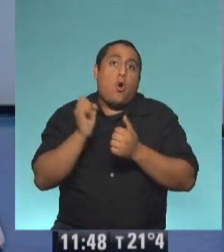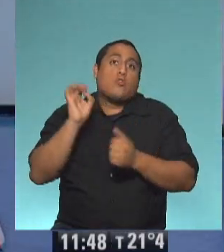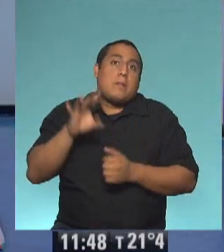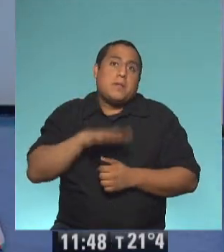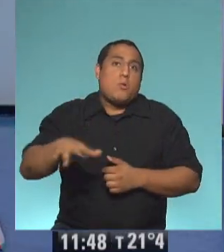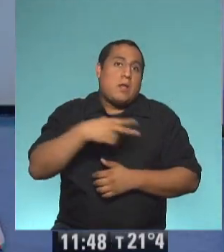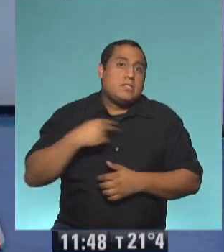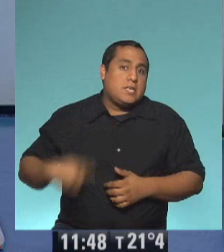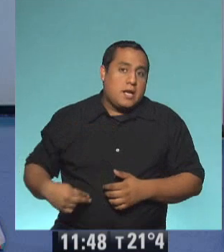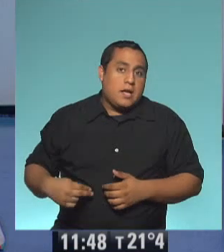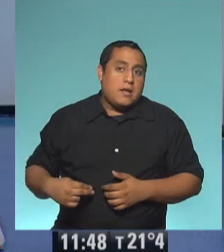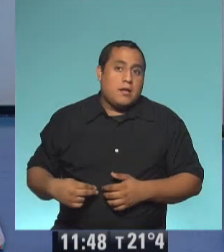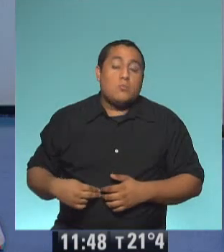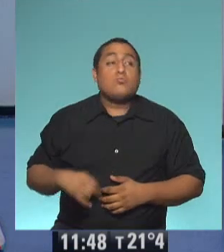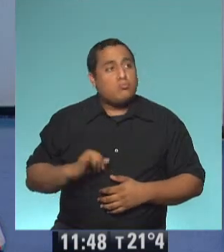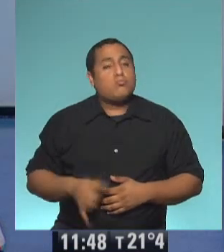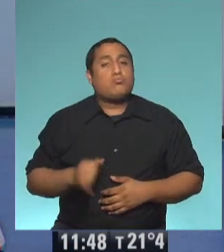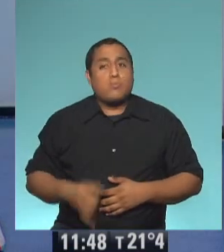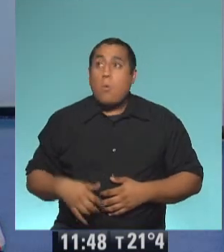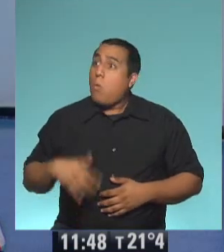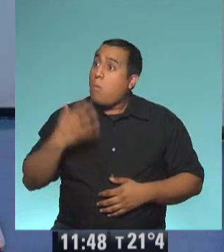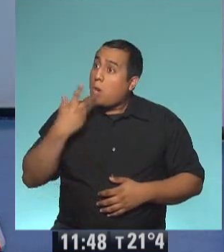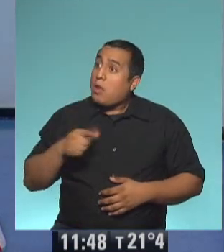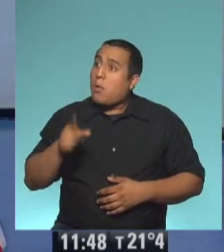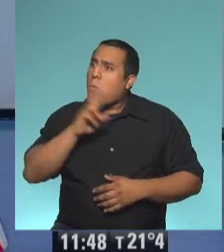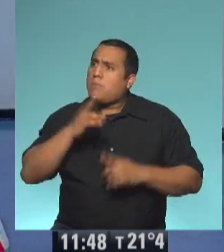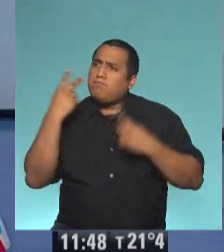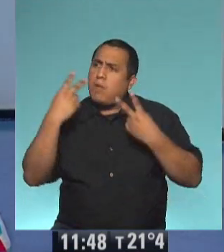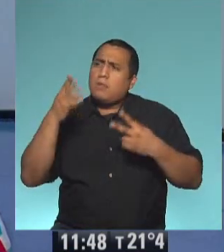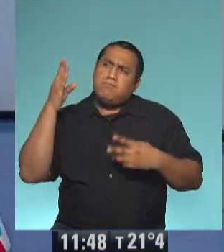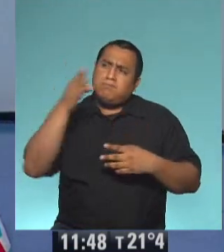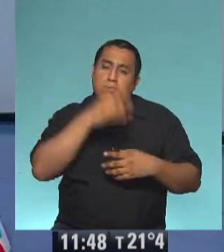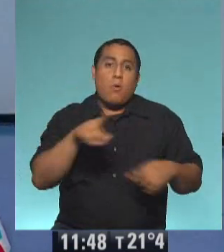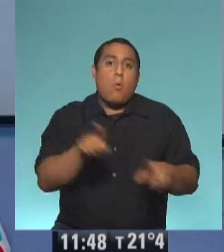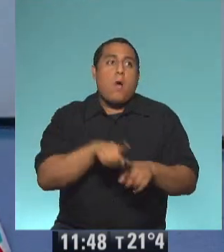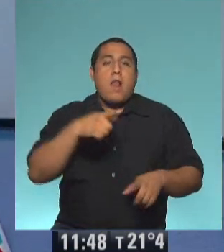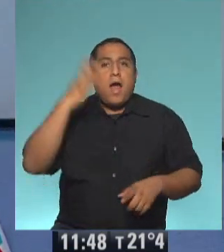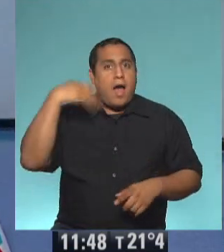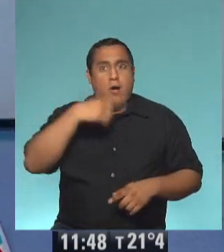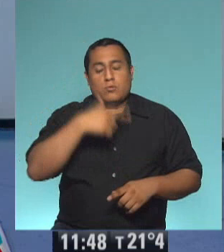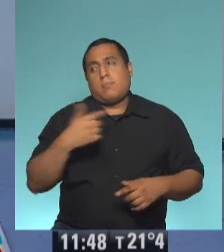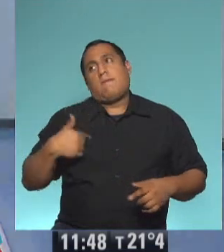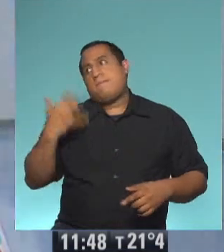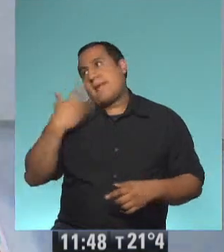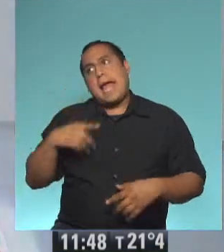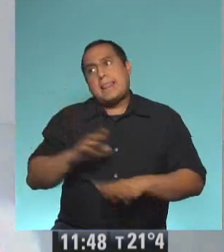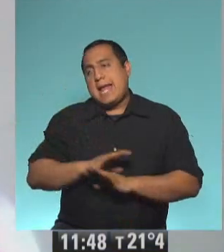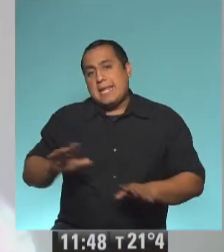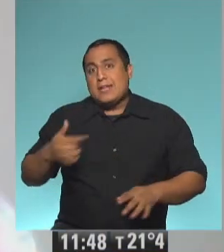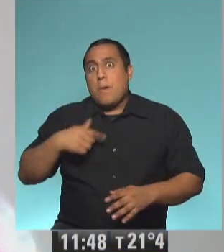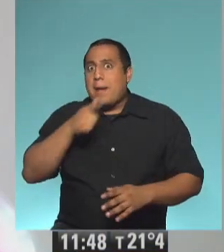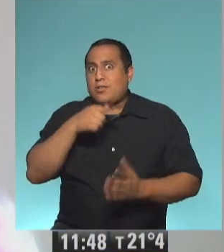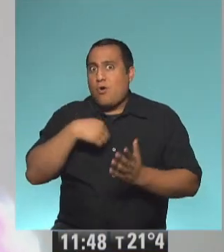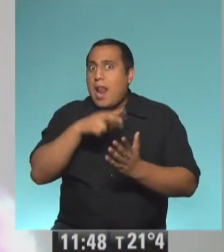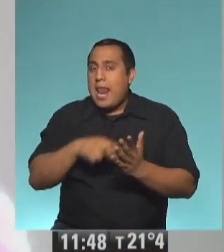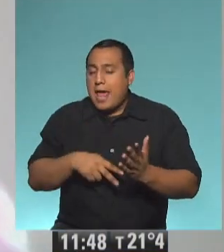Sí. ¿Sí? Claro. Me encanta. Como una viajante, como vos, Agustina. Ay, me encantaría ser como Pilar, así. Me parece que lo voy a leer, Emi.